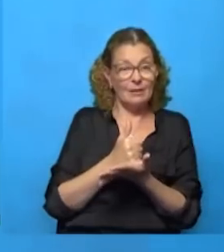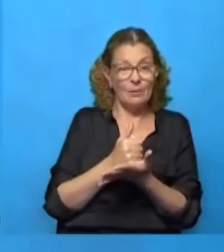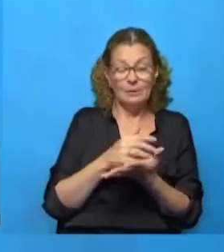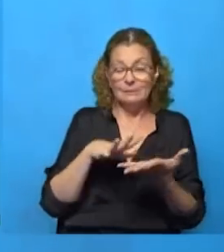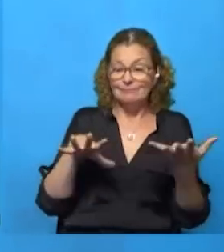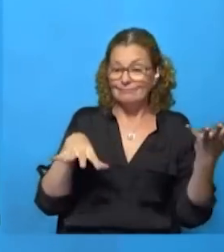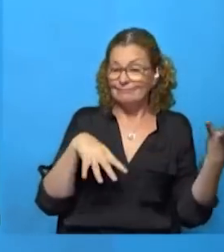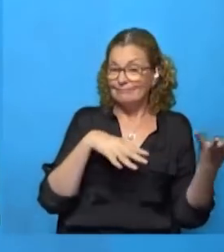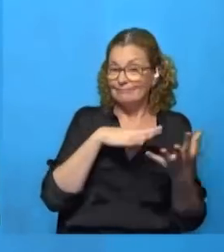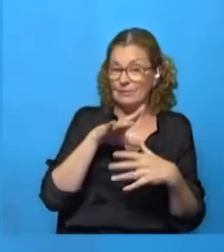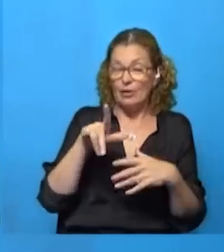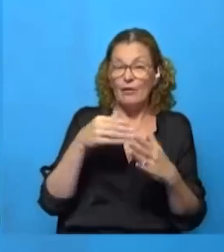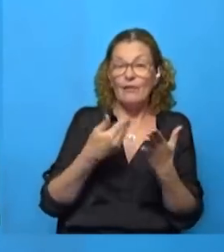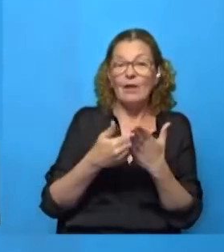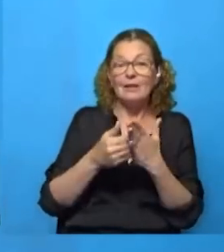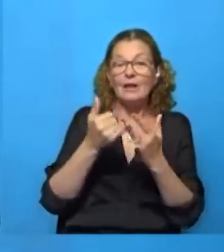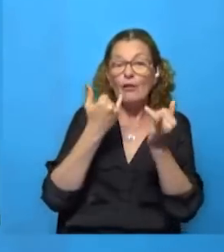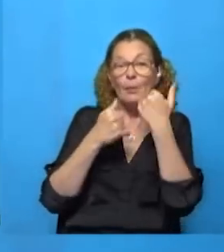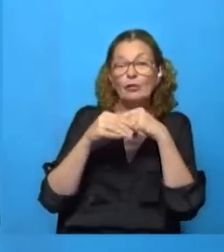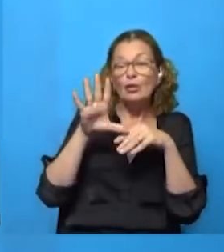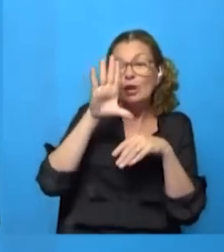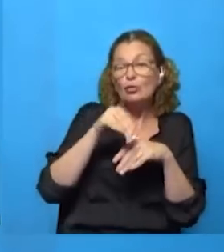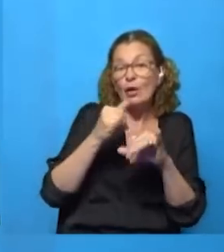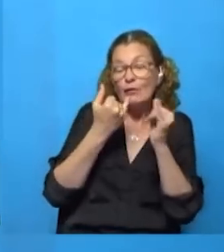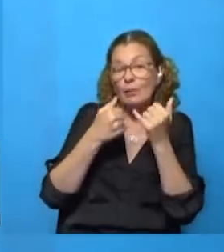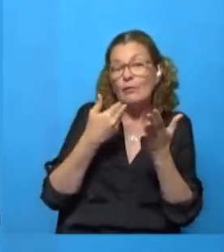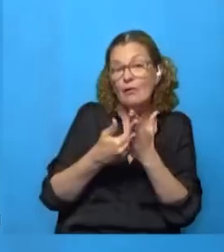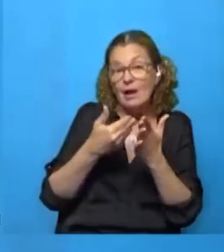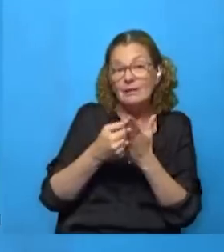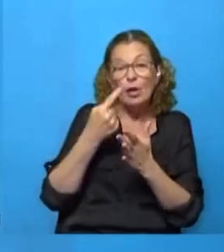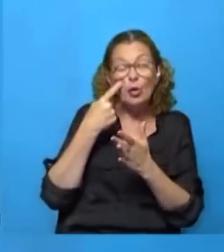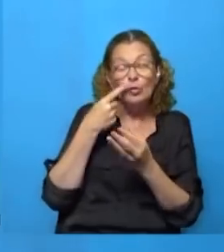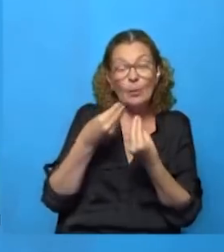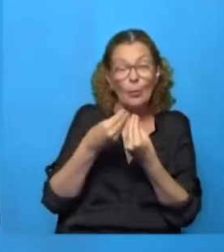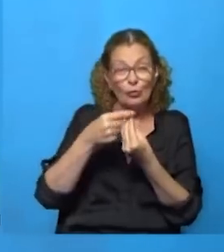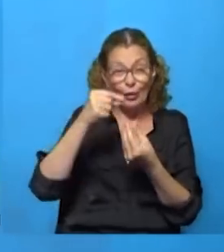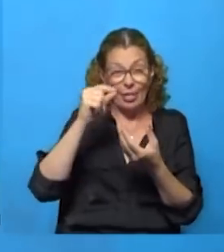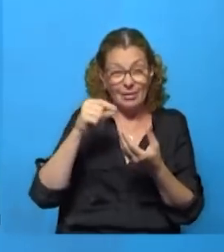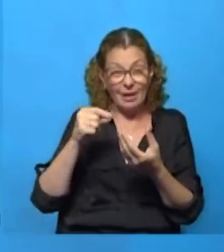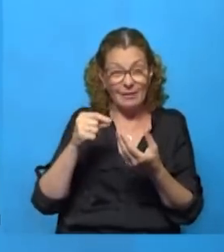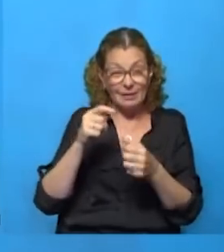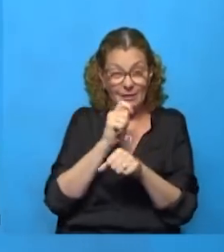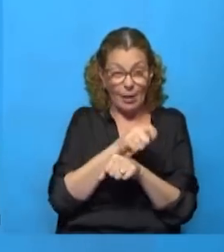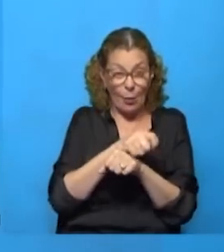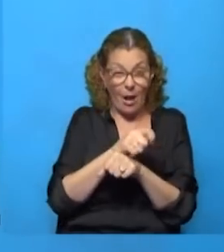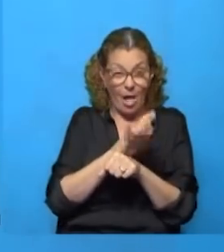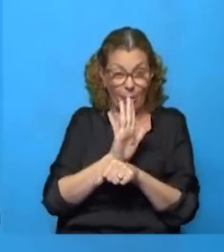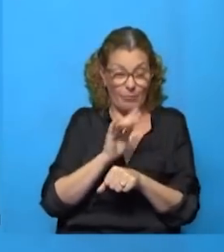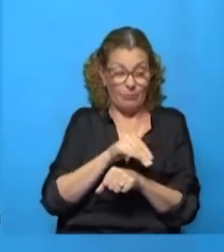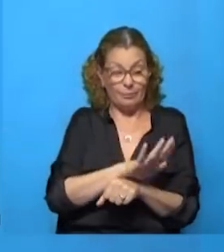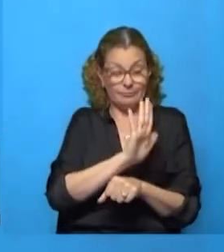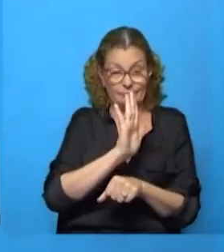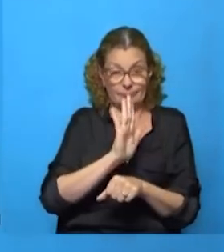nebulosa porque no está la información completa porque falta todavía conocer mucho detalles y porque está en el ámbito judicial entonces